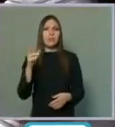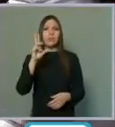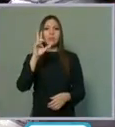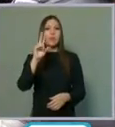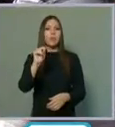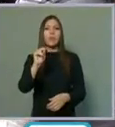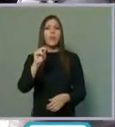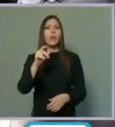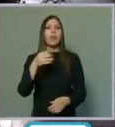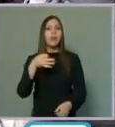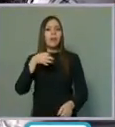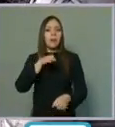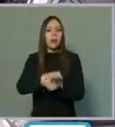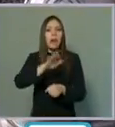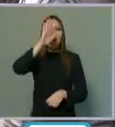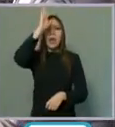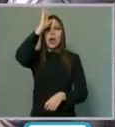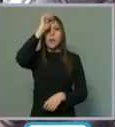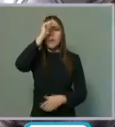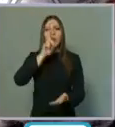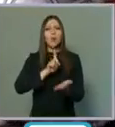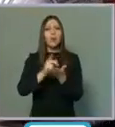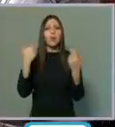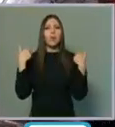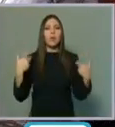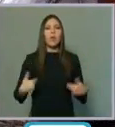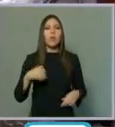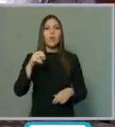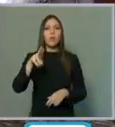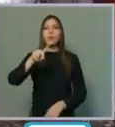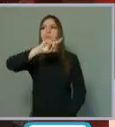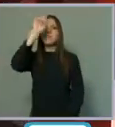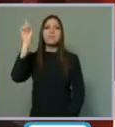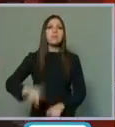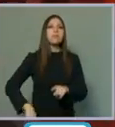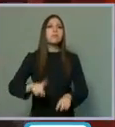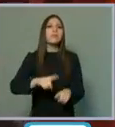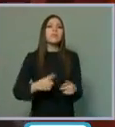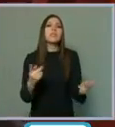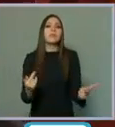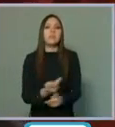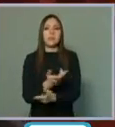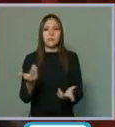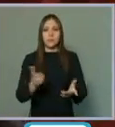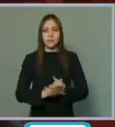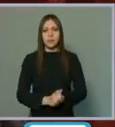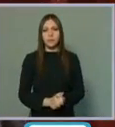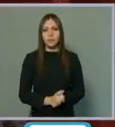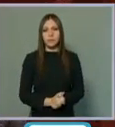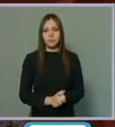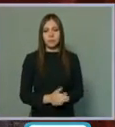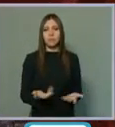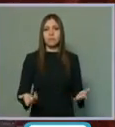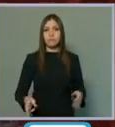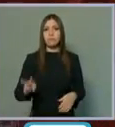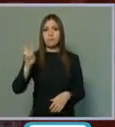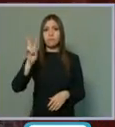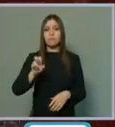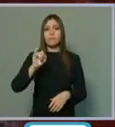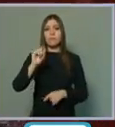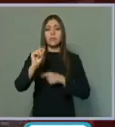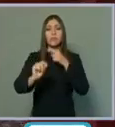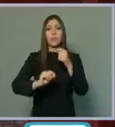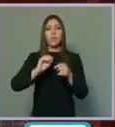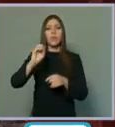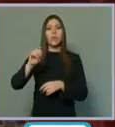estos tratados de derechos humanos de las Naciones Unidas? Claro. Bueno, pues evidentemente se está alejando del concierto de las naciones. Todo